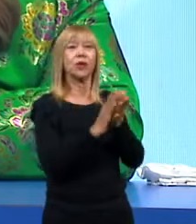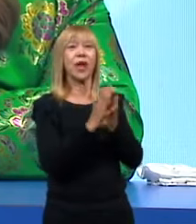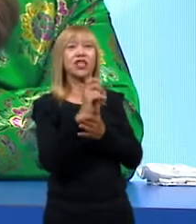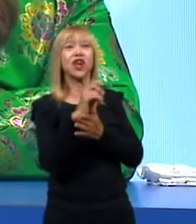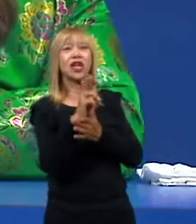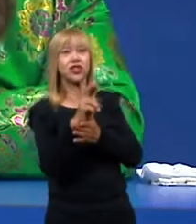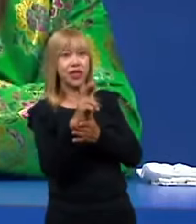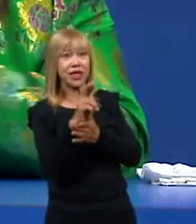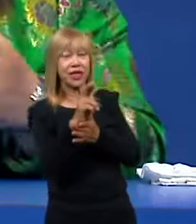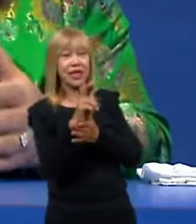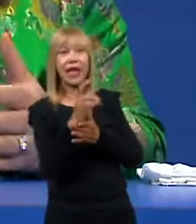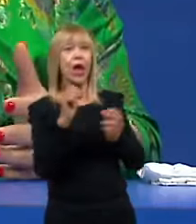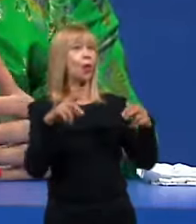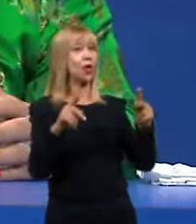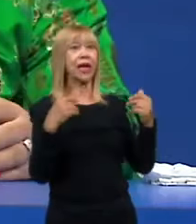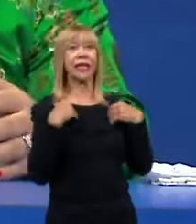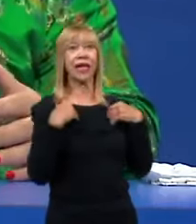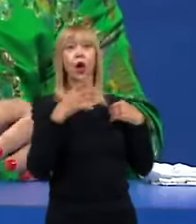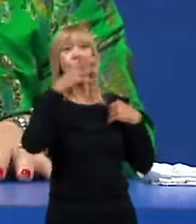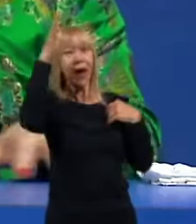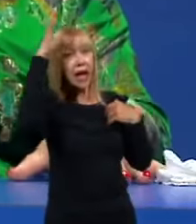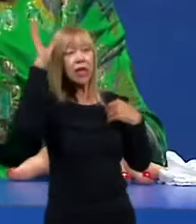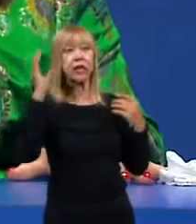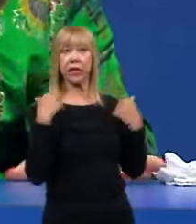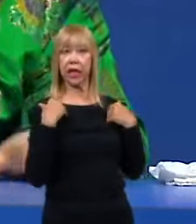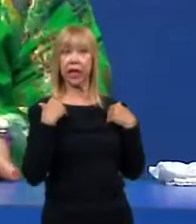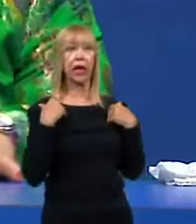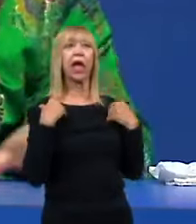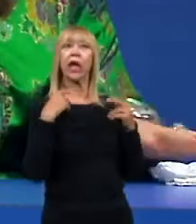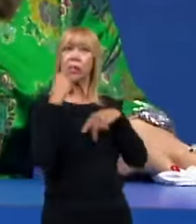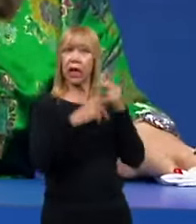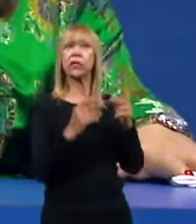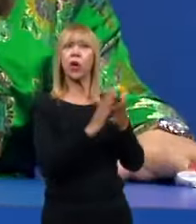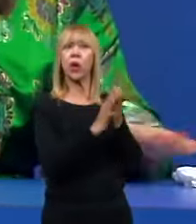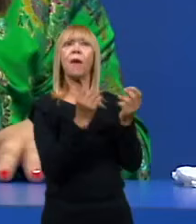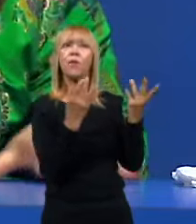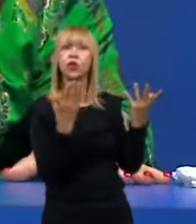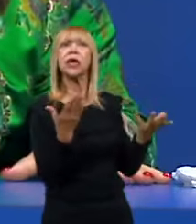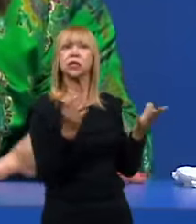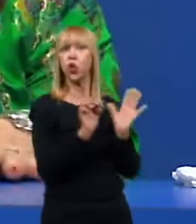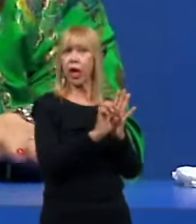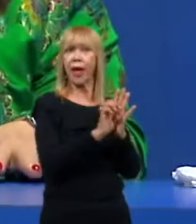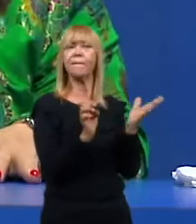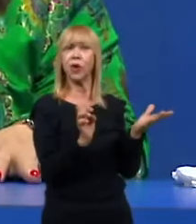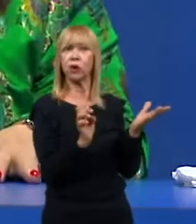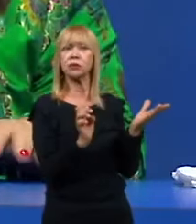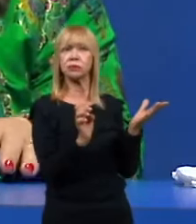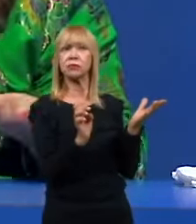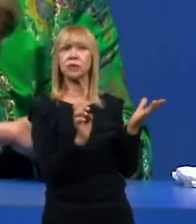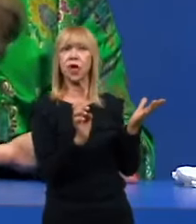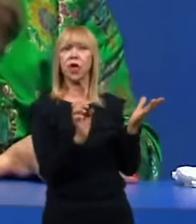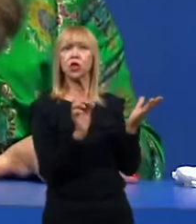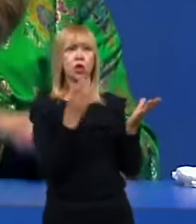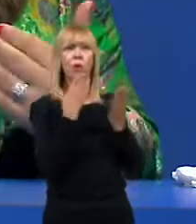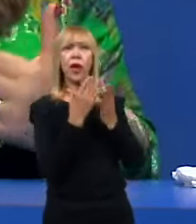charter, ¿verdad? Y la oportunidad que tienen los padres de tener este tipo de escuelas, que muchas de ellas han sido ejemplos, de hecho,